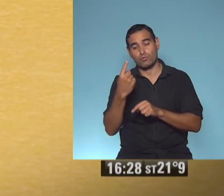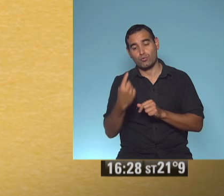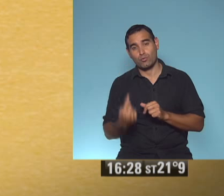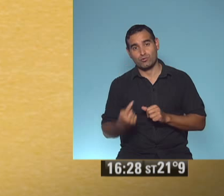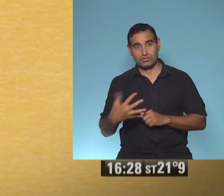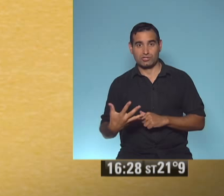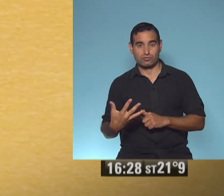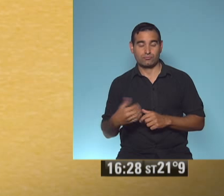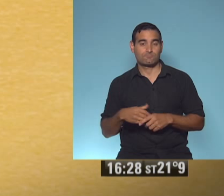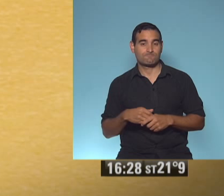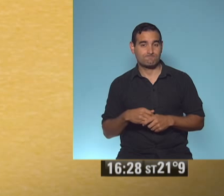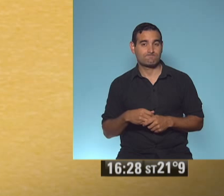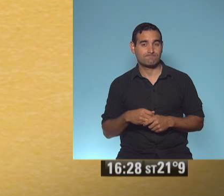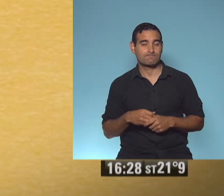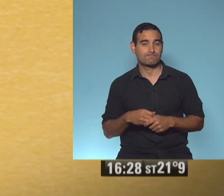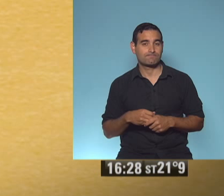1.